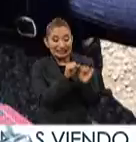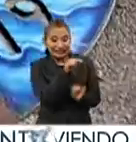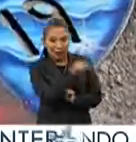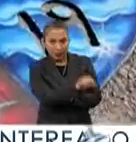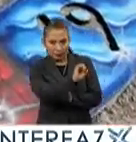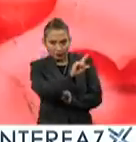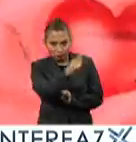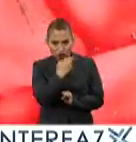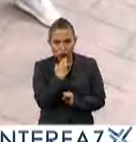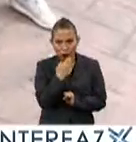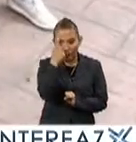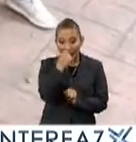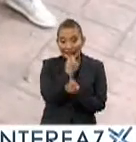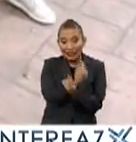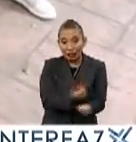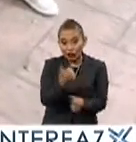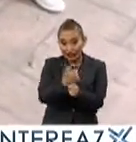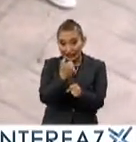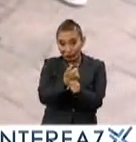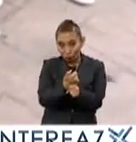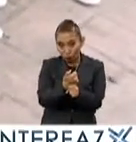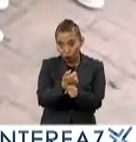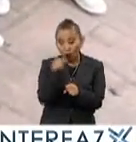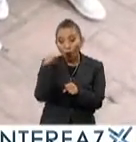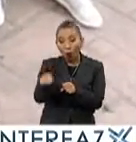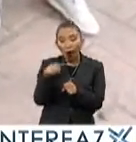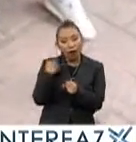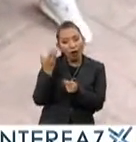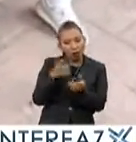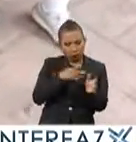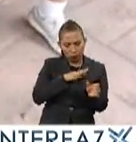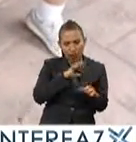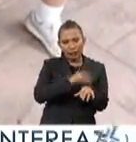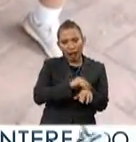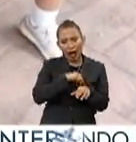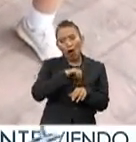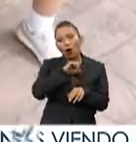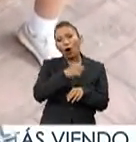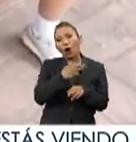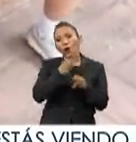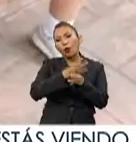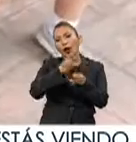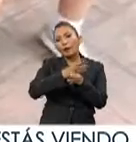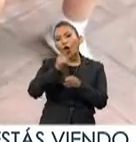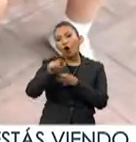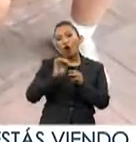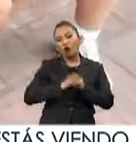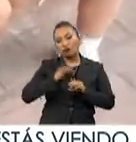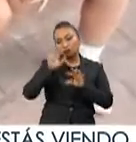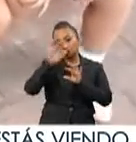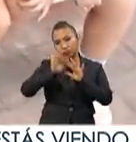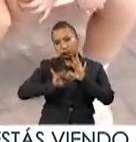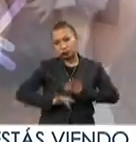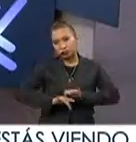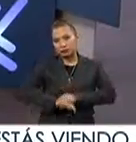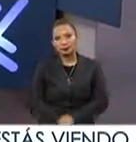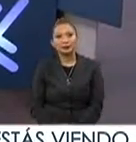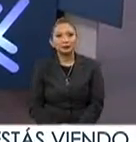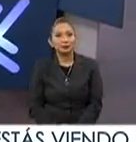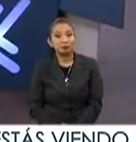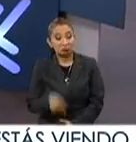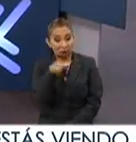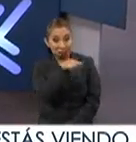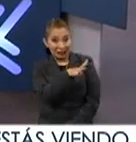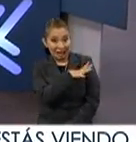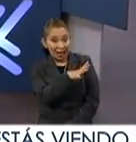sistema experto aplicado para niños de sexto de primaria está disponible en versión web y versión escritorio. Pues